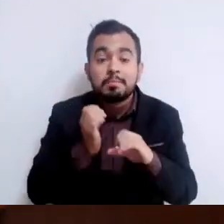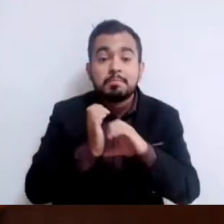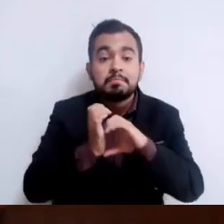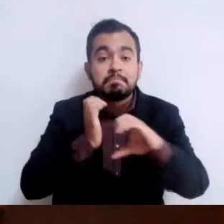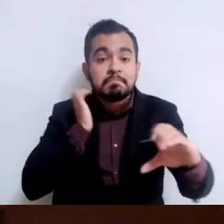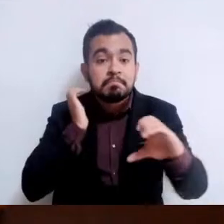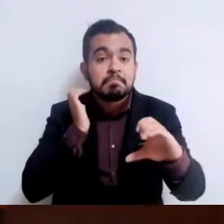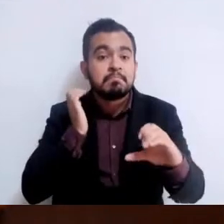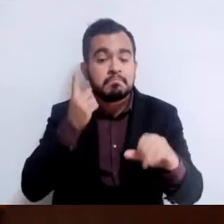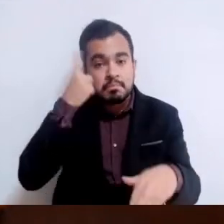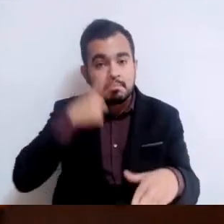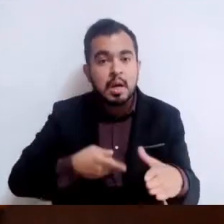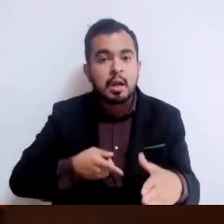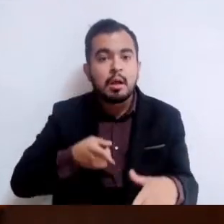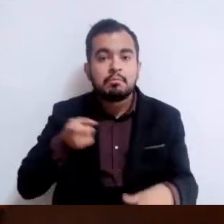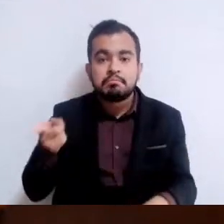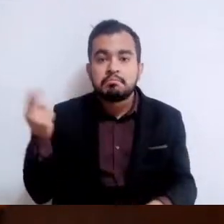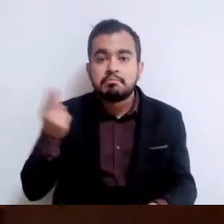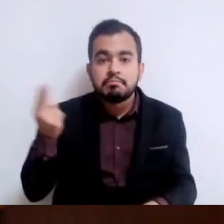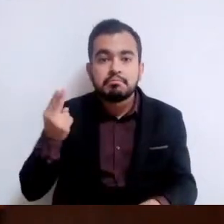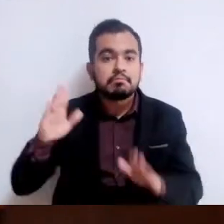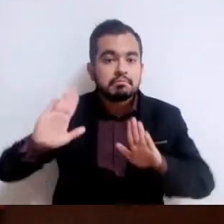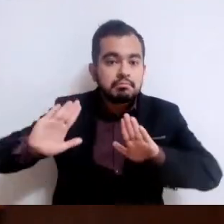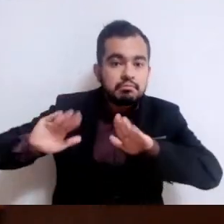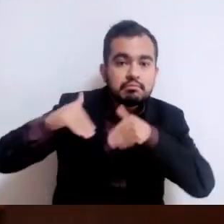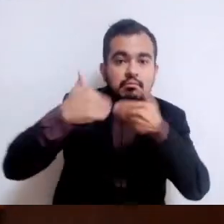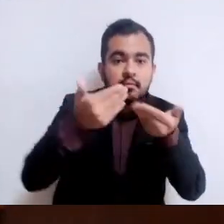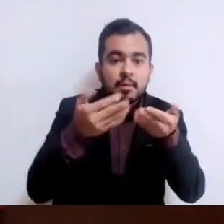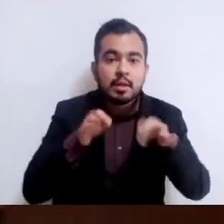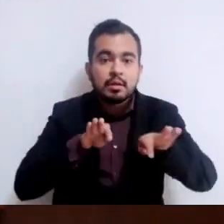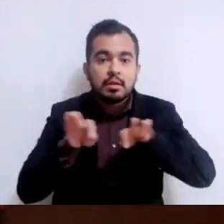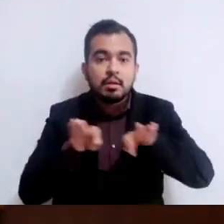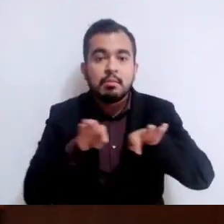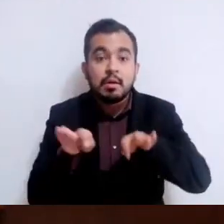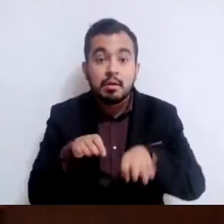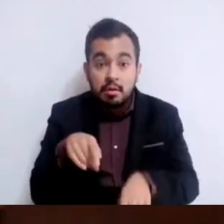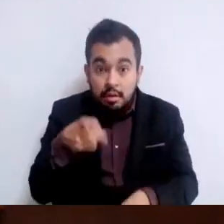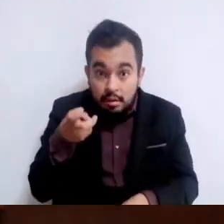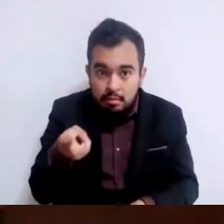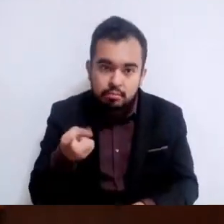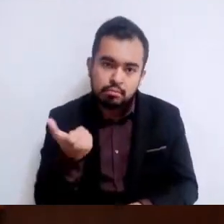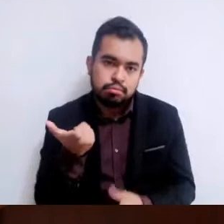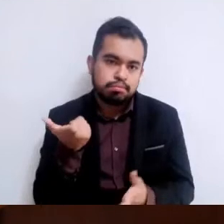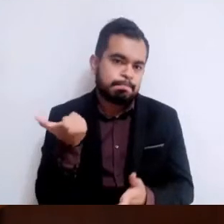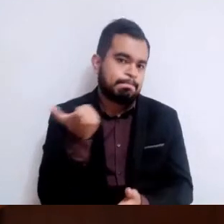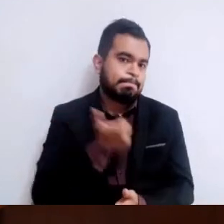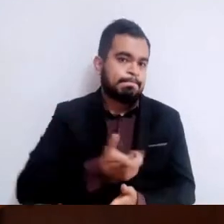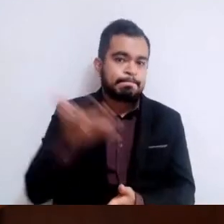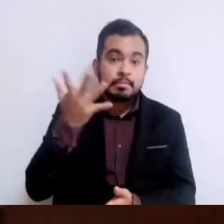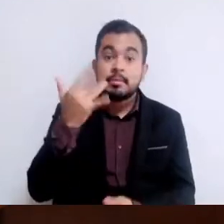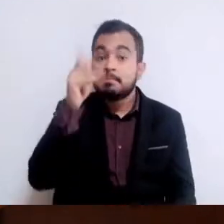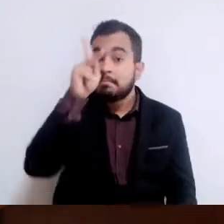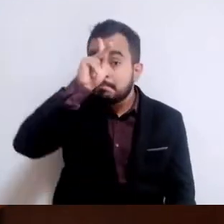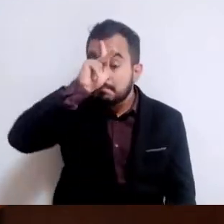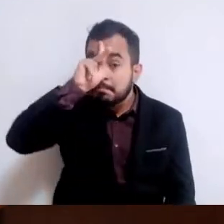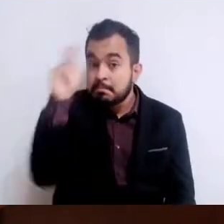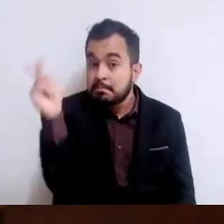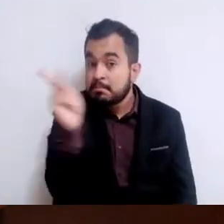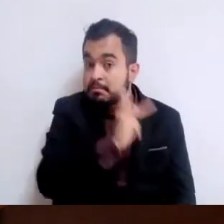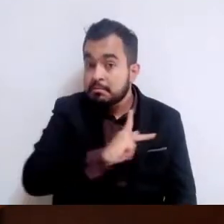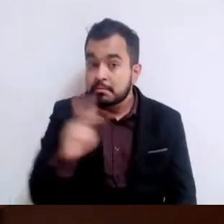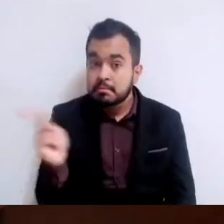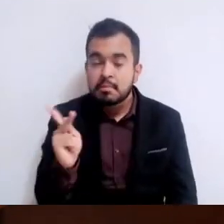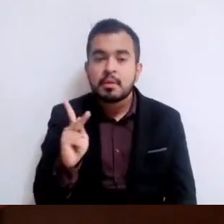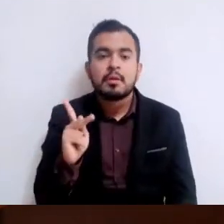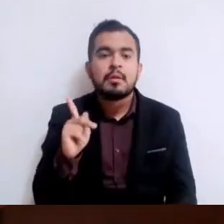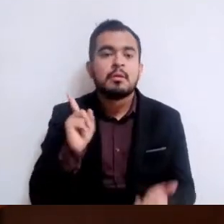esas rutas que ellos necesitan para llegar a sus trabajos, y lo que hay pues es muy costoso. Más terrible aún es cómo en estas circunstancias